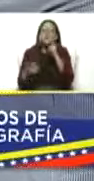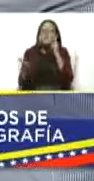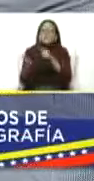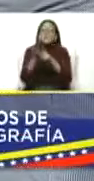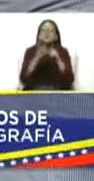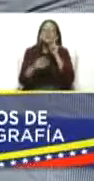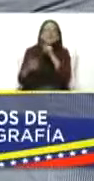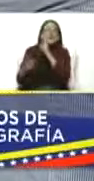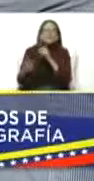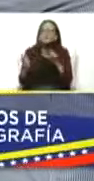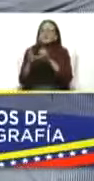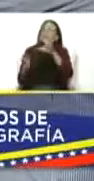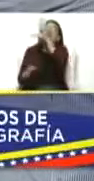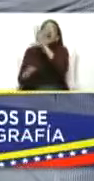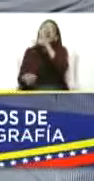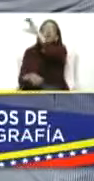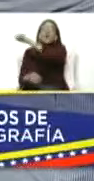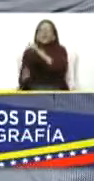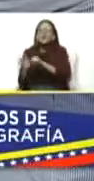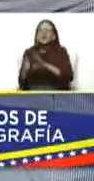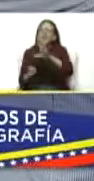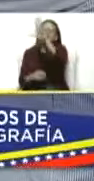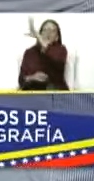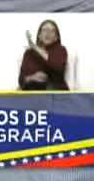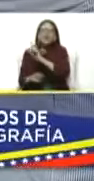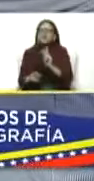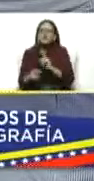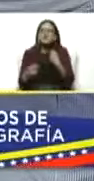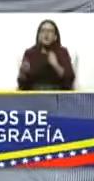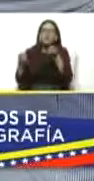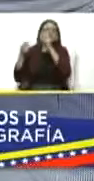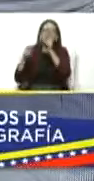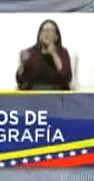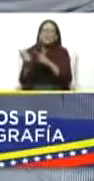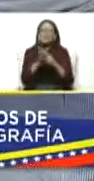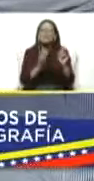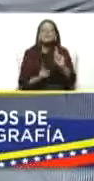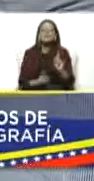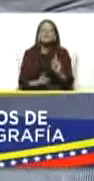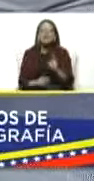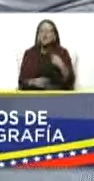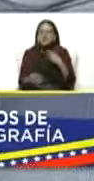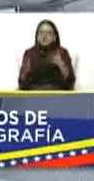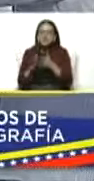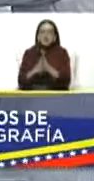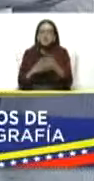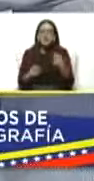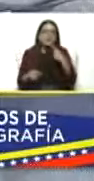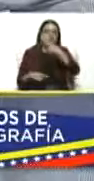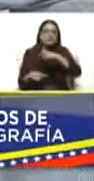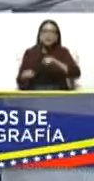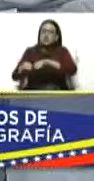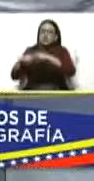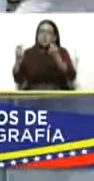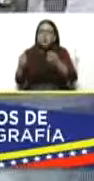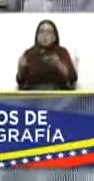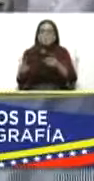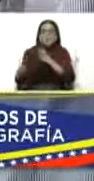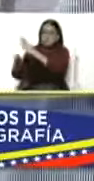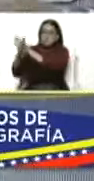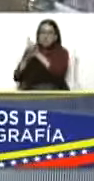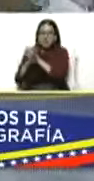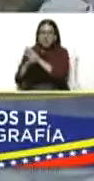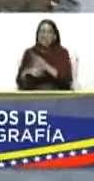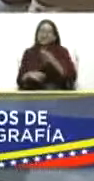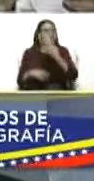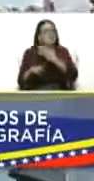trajimos. ¿Ah? Rompiendo el bloqueo, venciendo las sanciones. ¿Ah? Sí. Bueno,